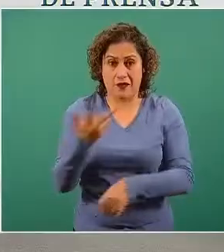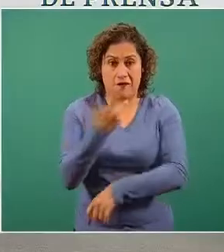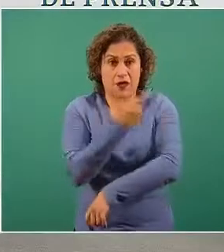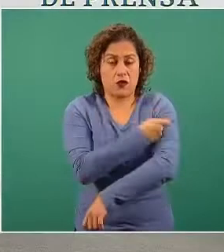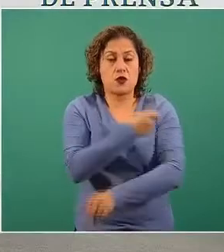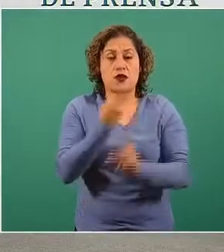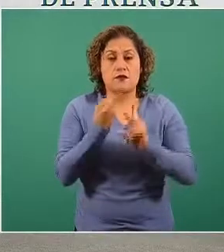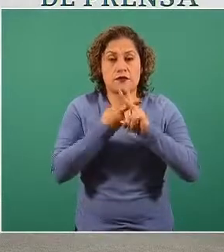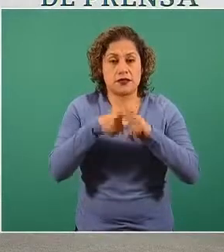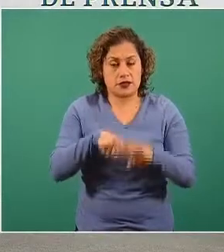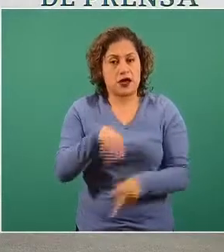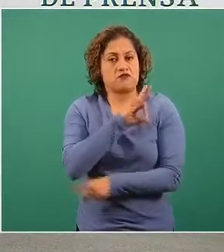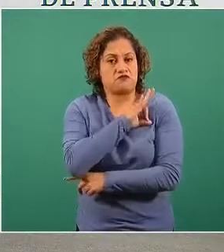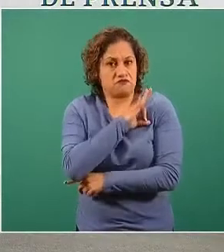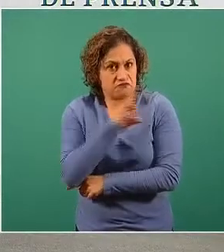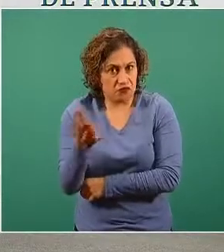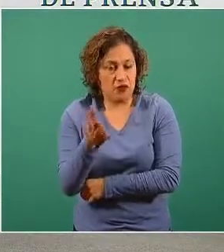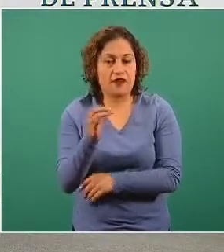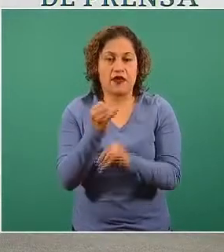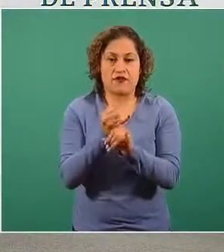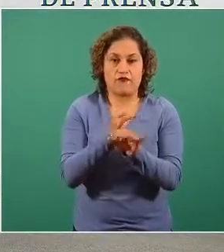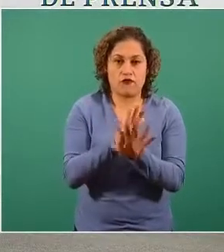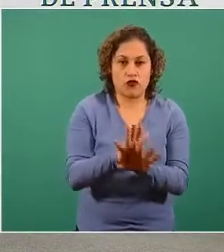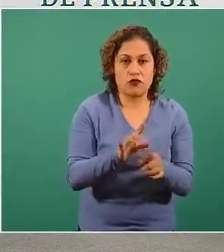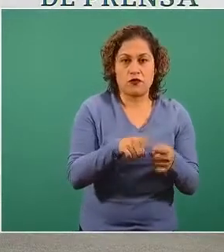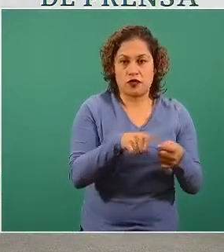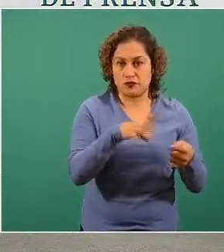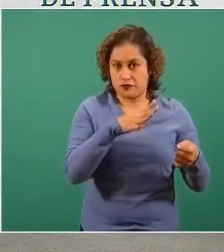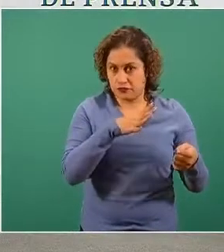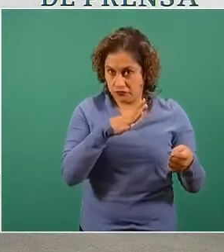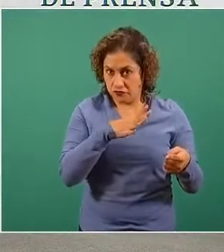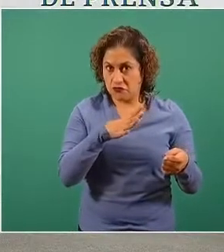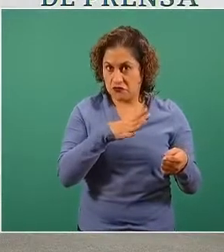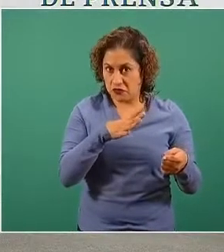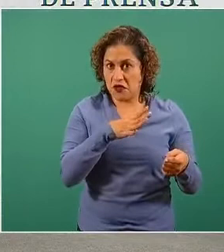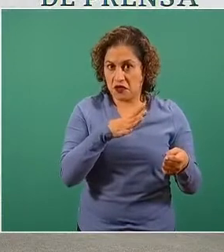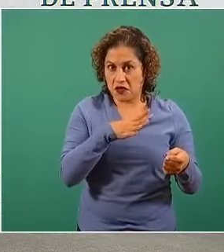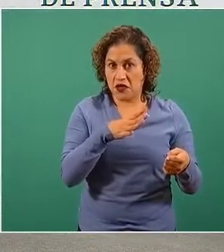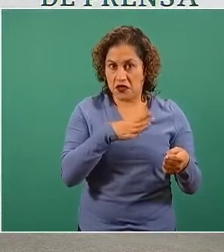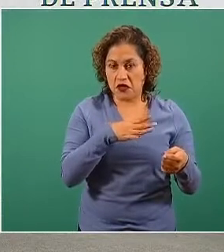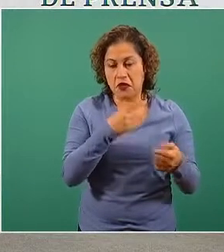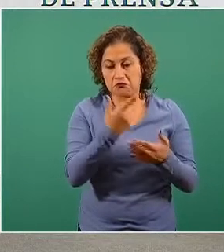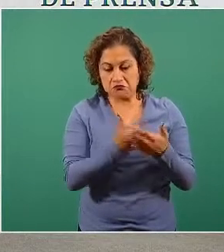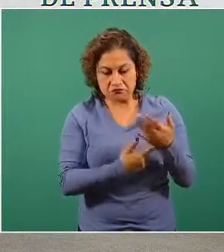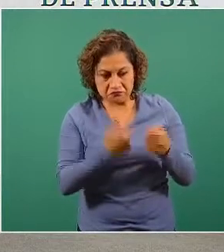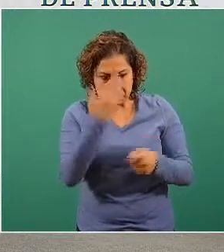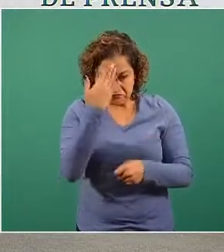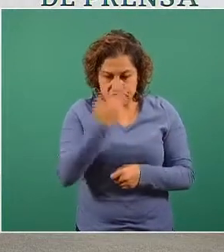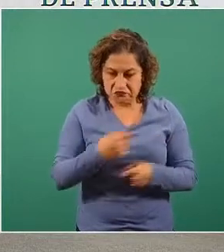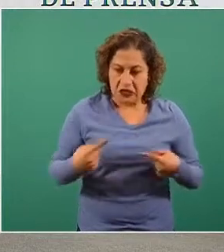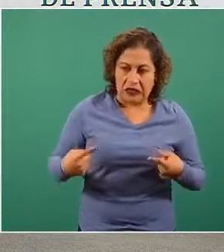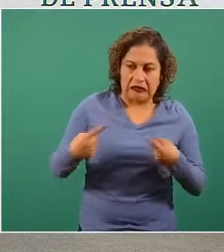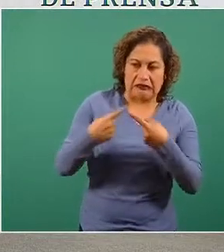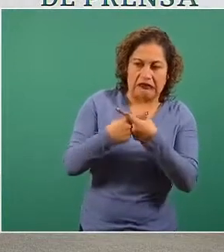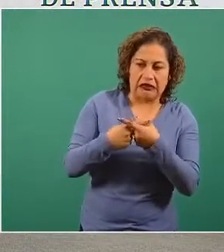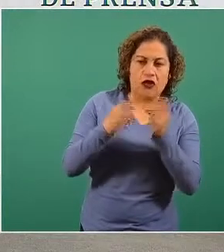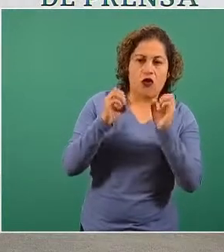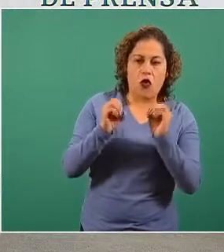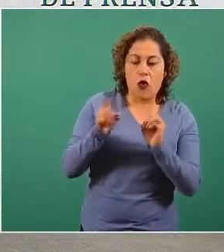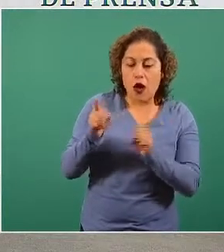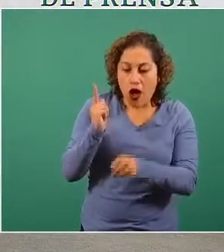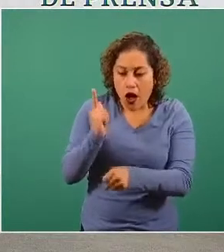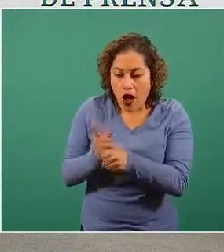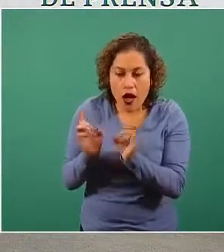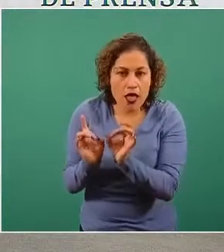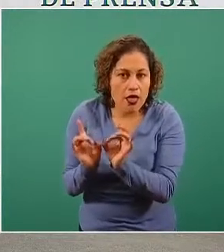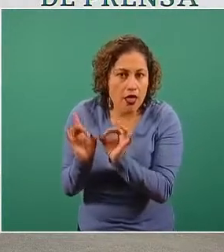vacunación. Estamos listos con la información que se tiene sobre contraindicaciones o formas o